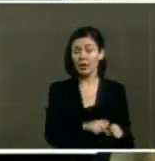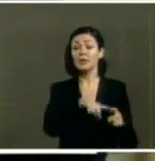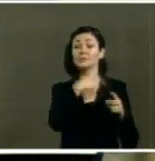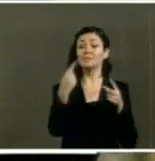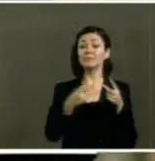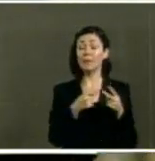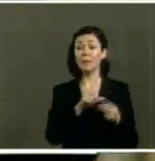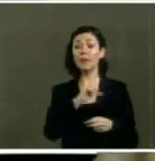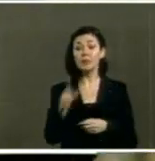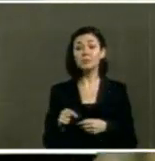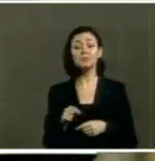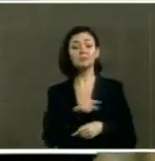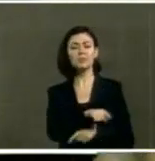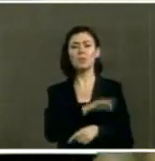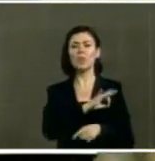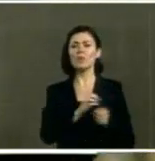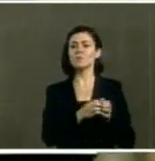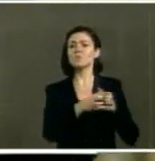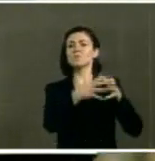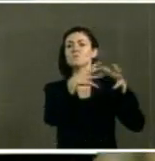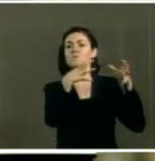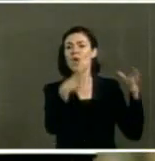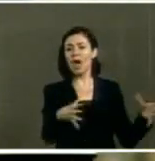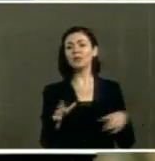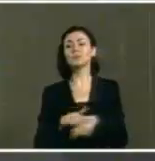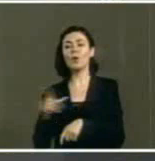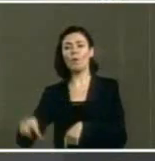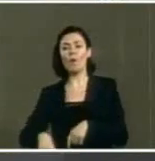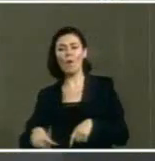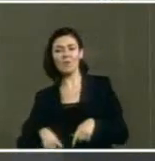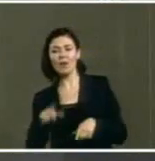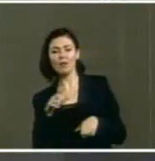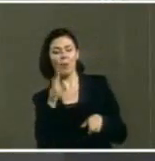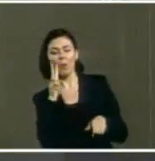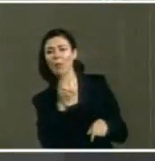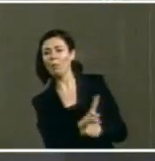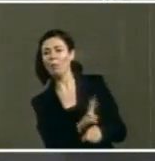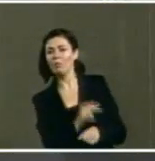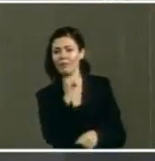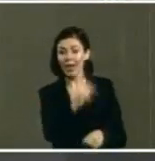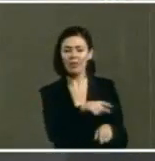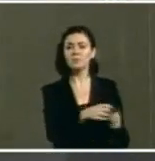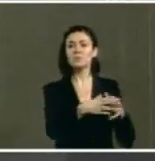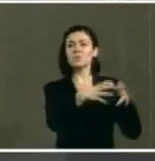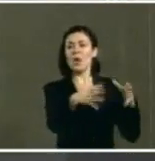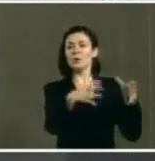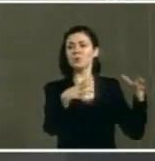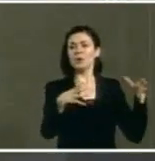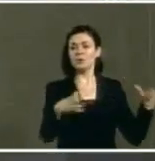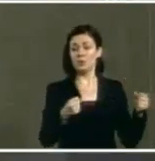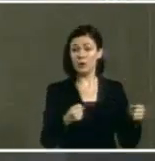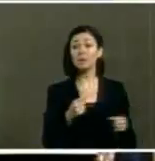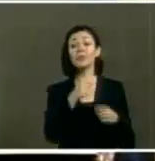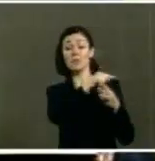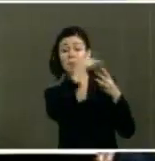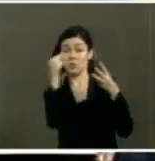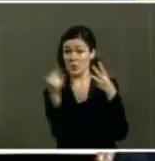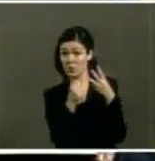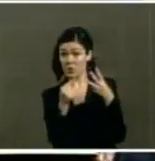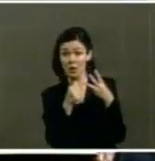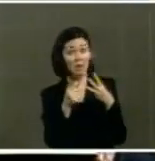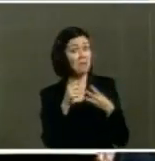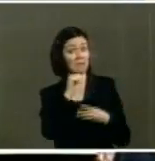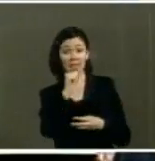actuar de manera exitosa y expandir su negocio. Finalmente, si el problema no es controlado, el